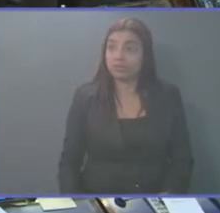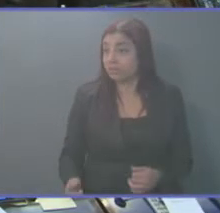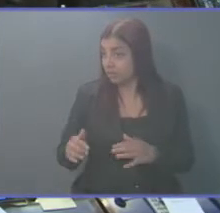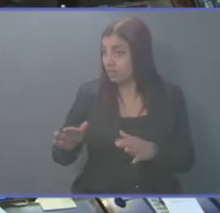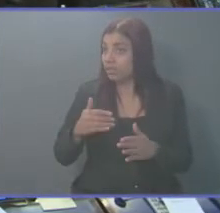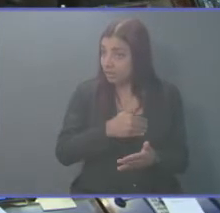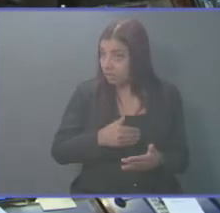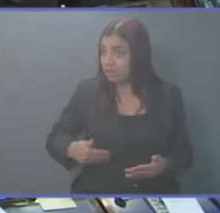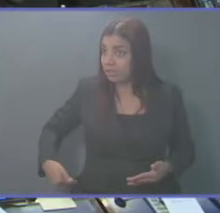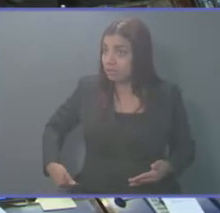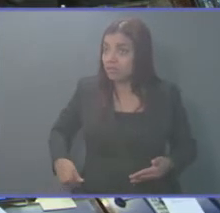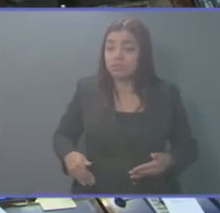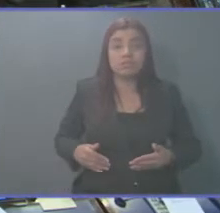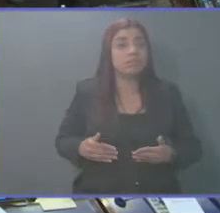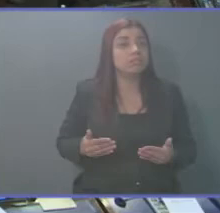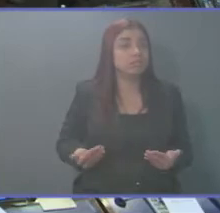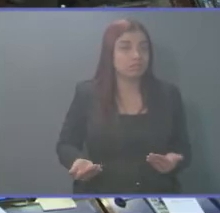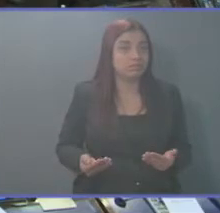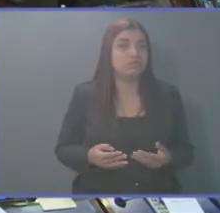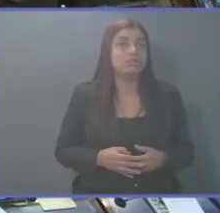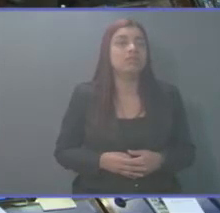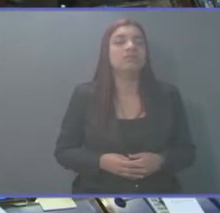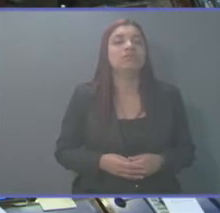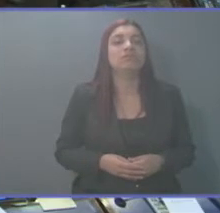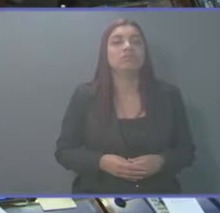Gracias, presidente.